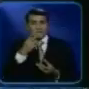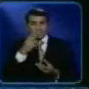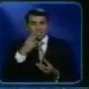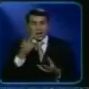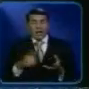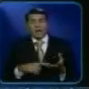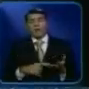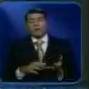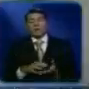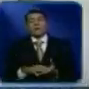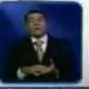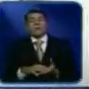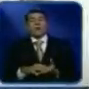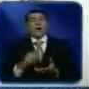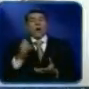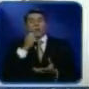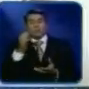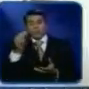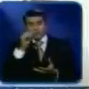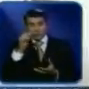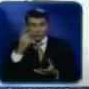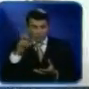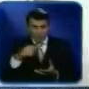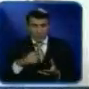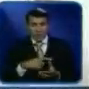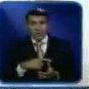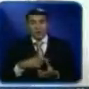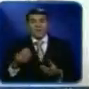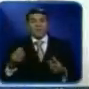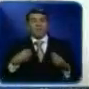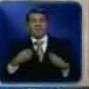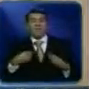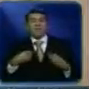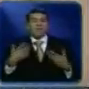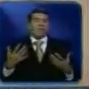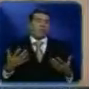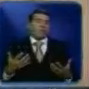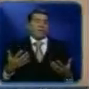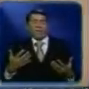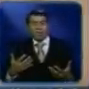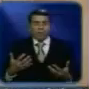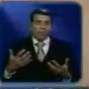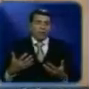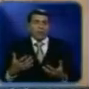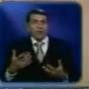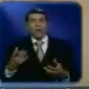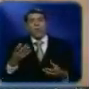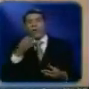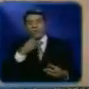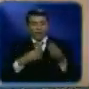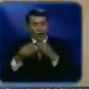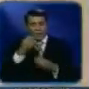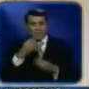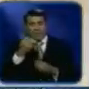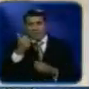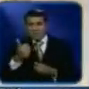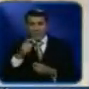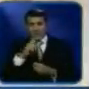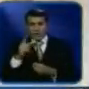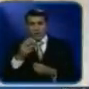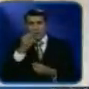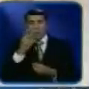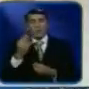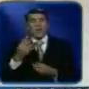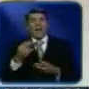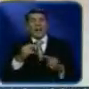cigarrillo, cuando hay abuso de alcohol, cuando hay una vida sedentaria, cuando los hábitos de alimentación son muy ricos en